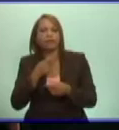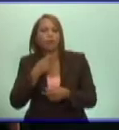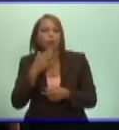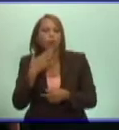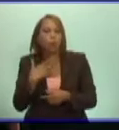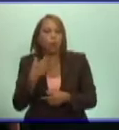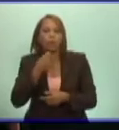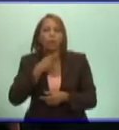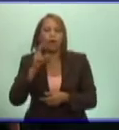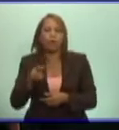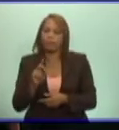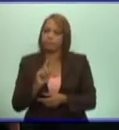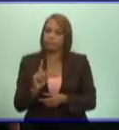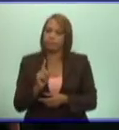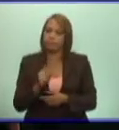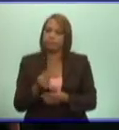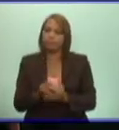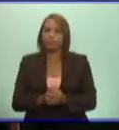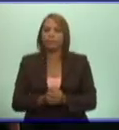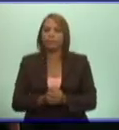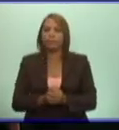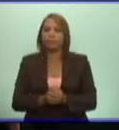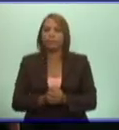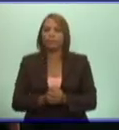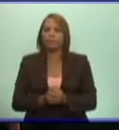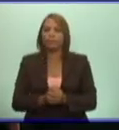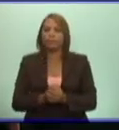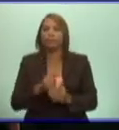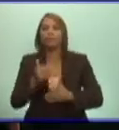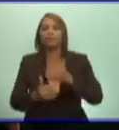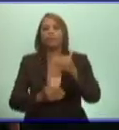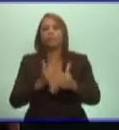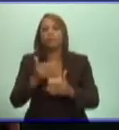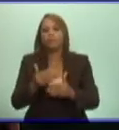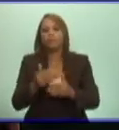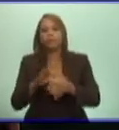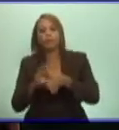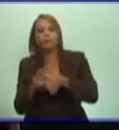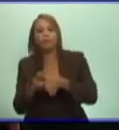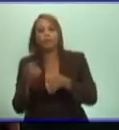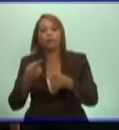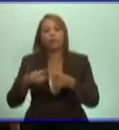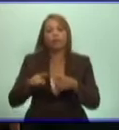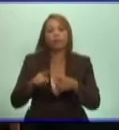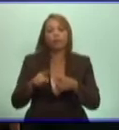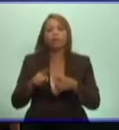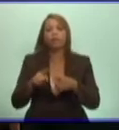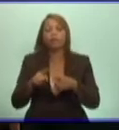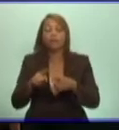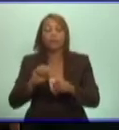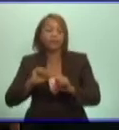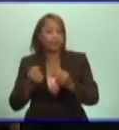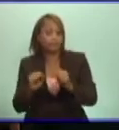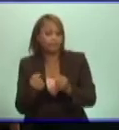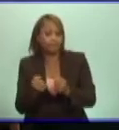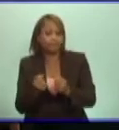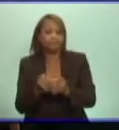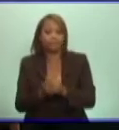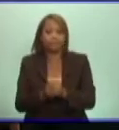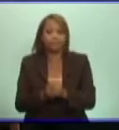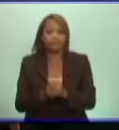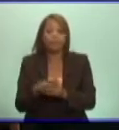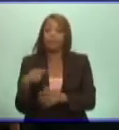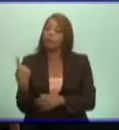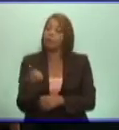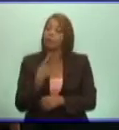Porque para promover de un grado a otro, sabemos que existen exigencias en los programas y nosotros tenemos que hacer cumplir las